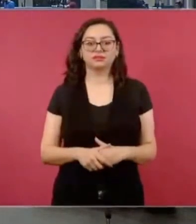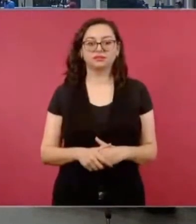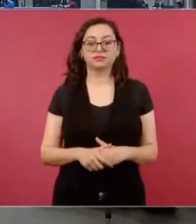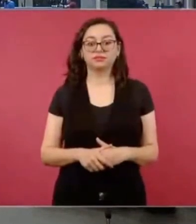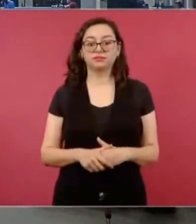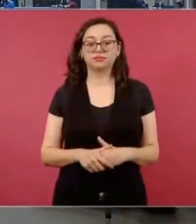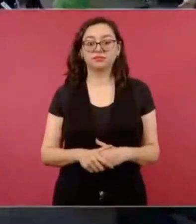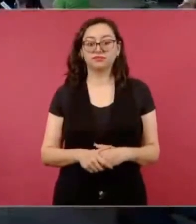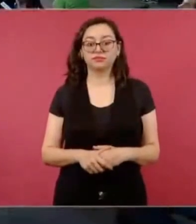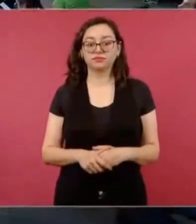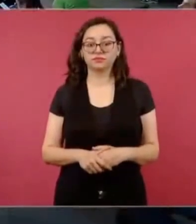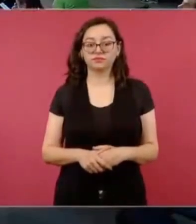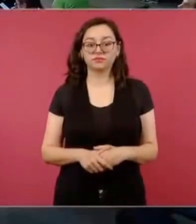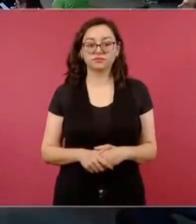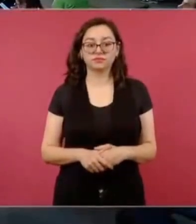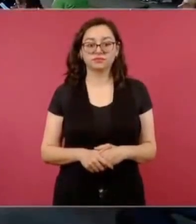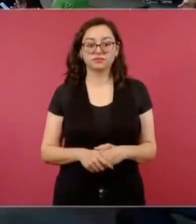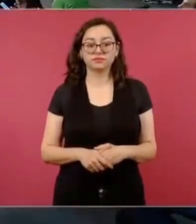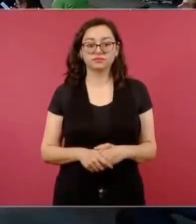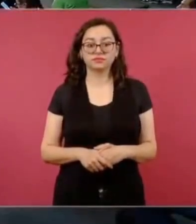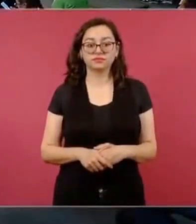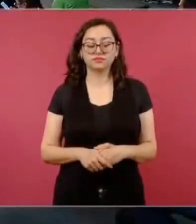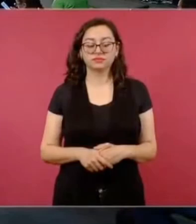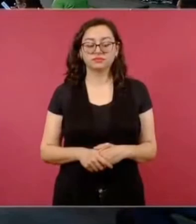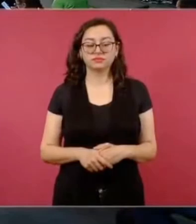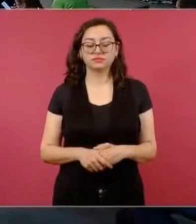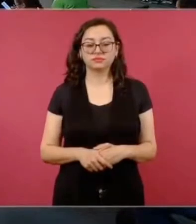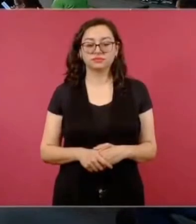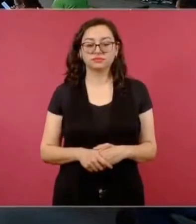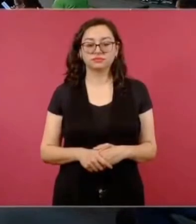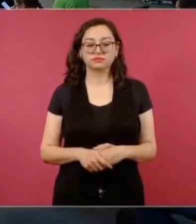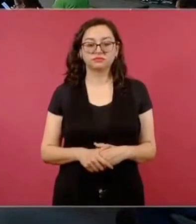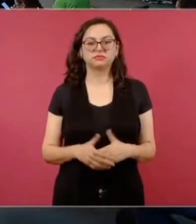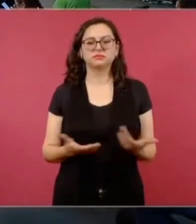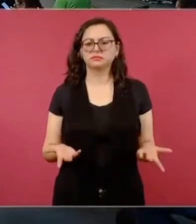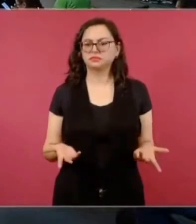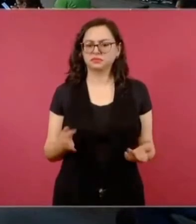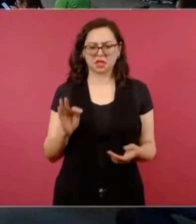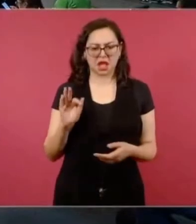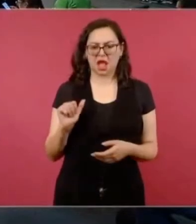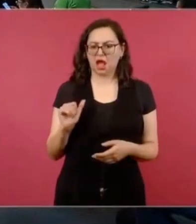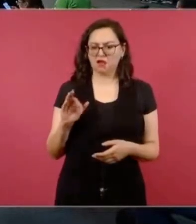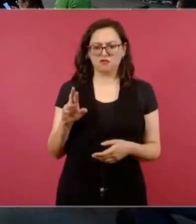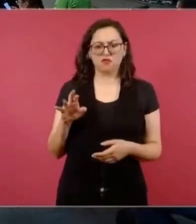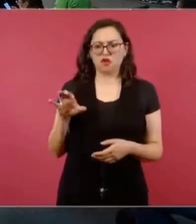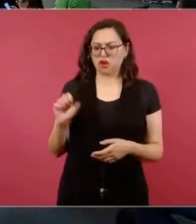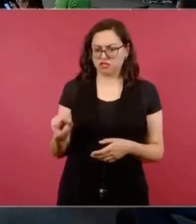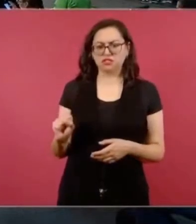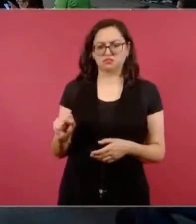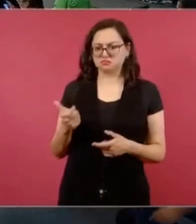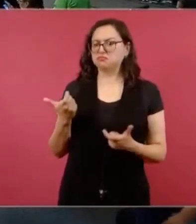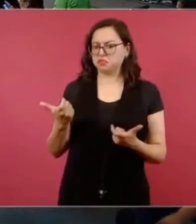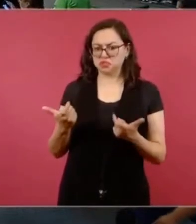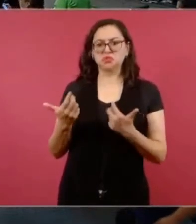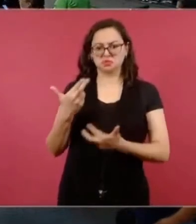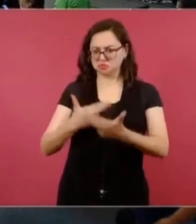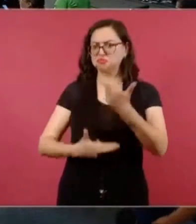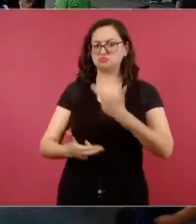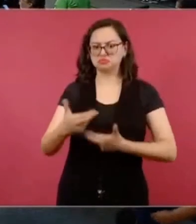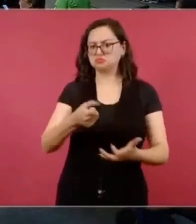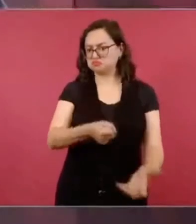¿Mande? ¿Colaborado o hay resistencia en las No hay resistencia. Es que es un asunto legal.